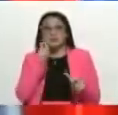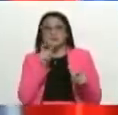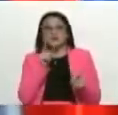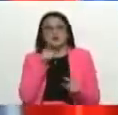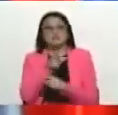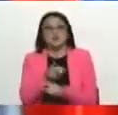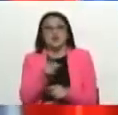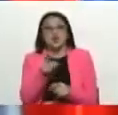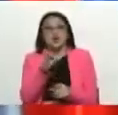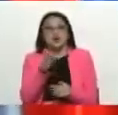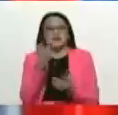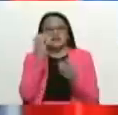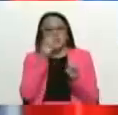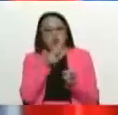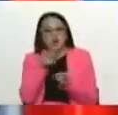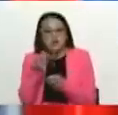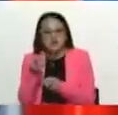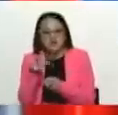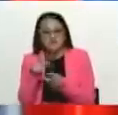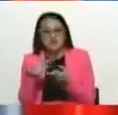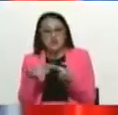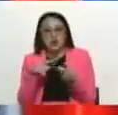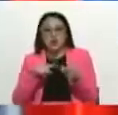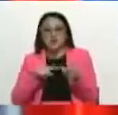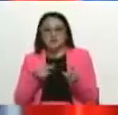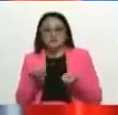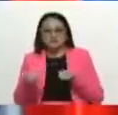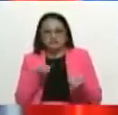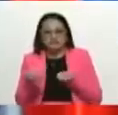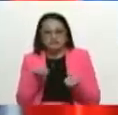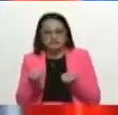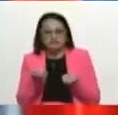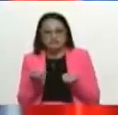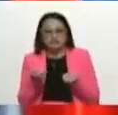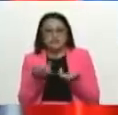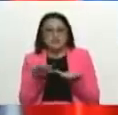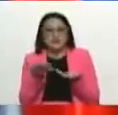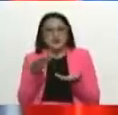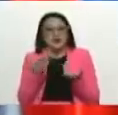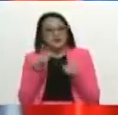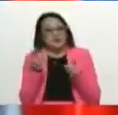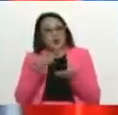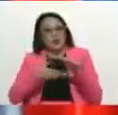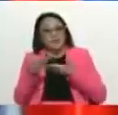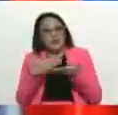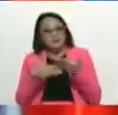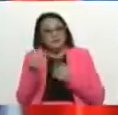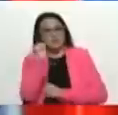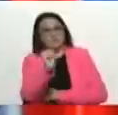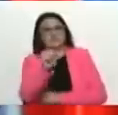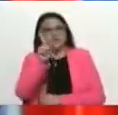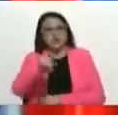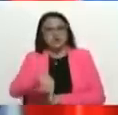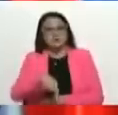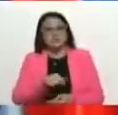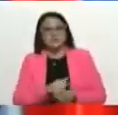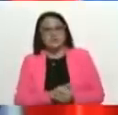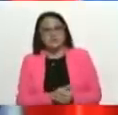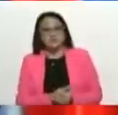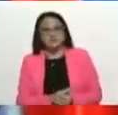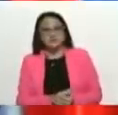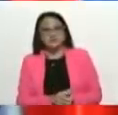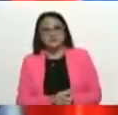imputados por los delitos de terrorismo, asociación, extorsión, obstrucción a la libertad de comercio y homicidio calificado